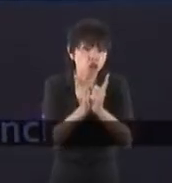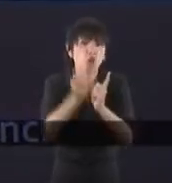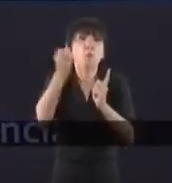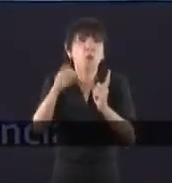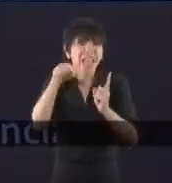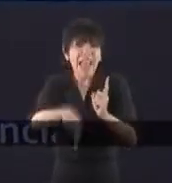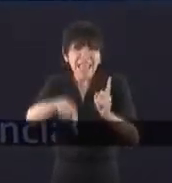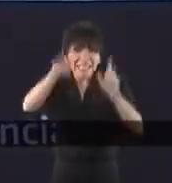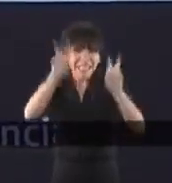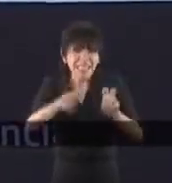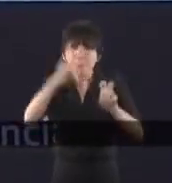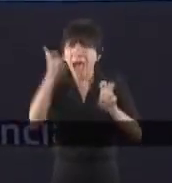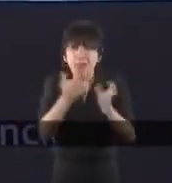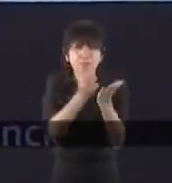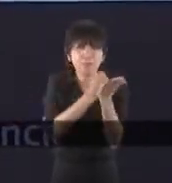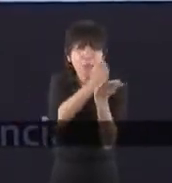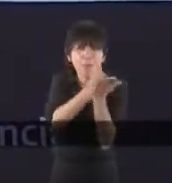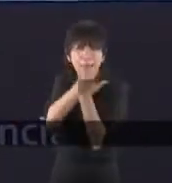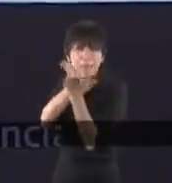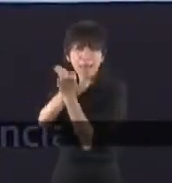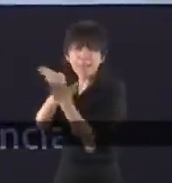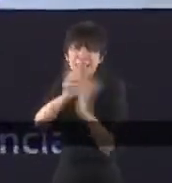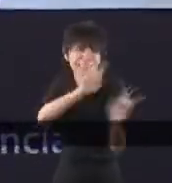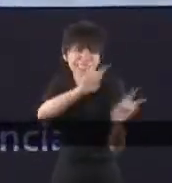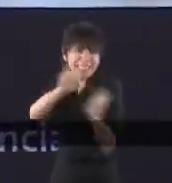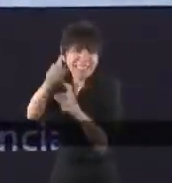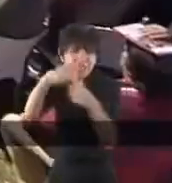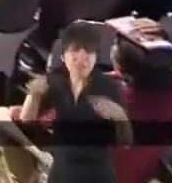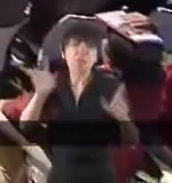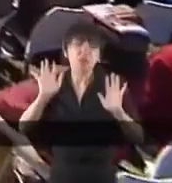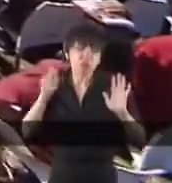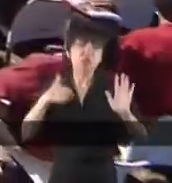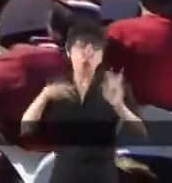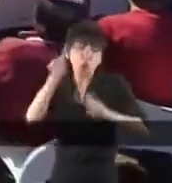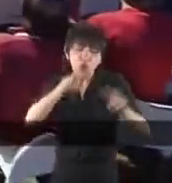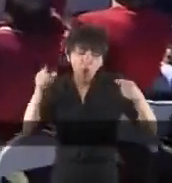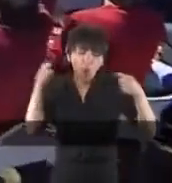Copias de todo orden y de todo tipo, pero voy a tratar de ser breve.